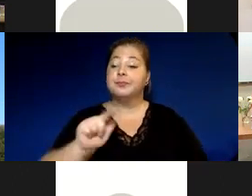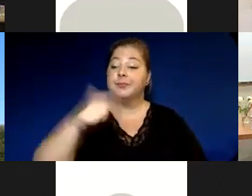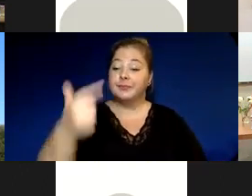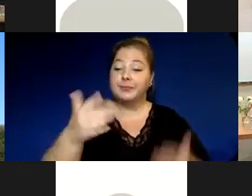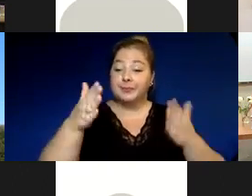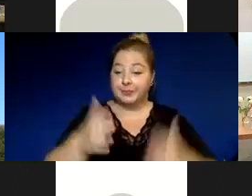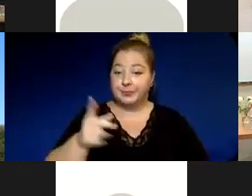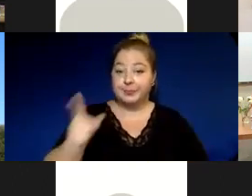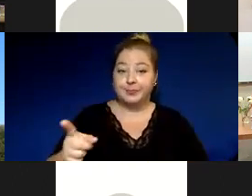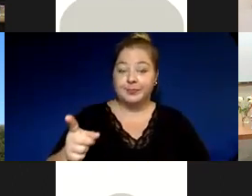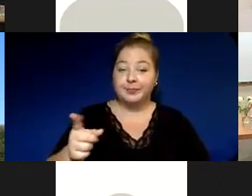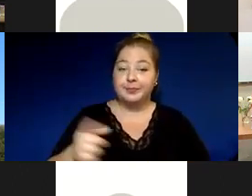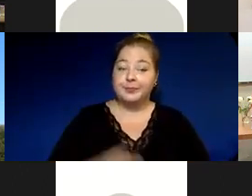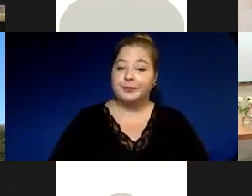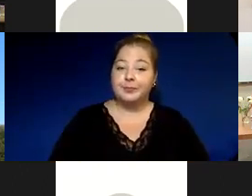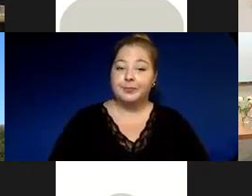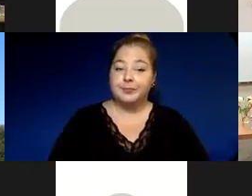siguiente pregunta.